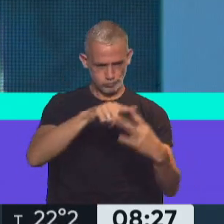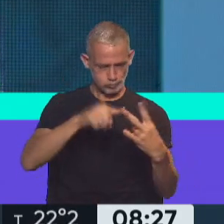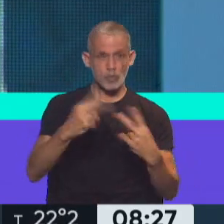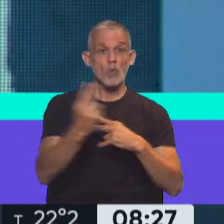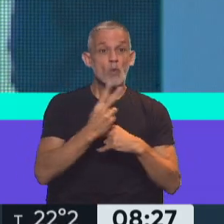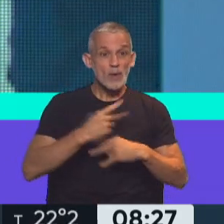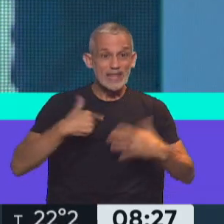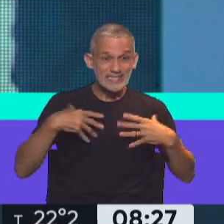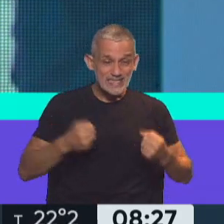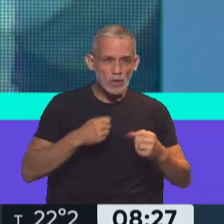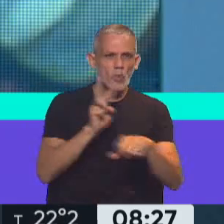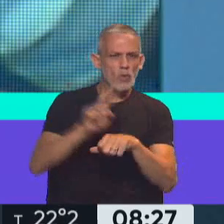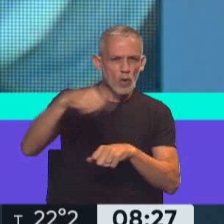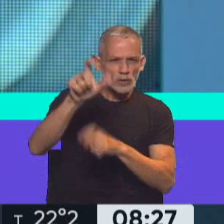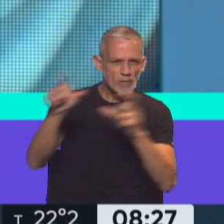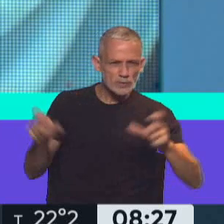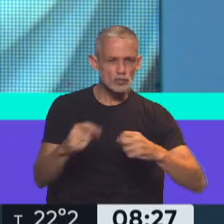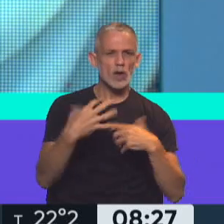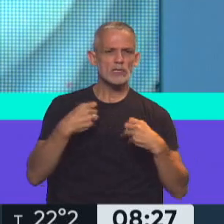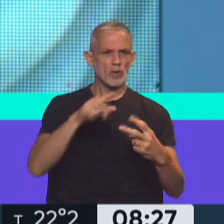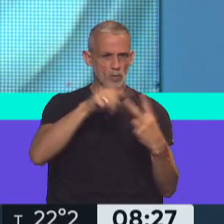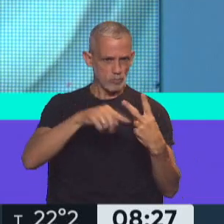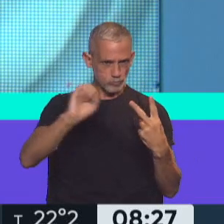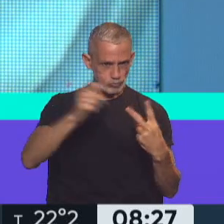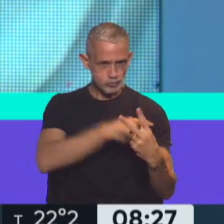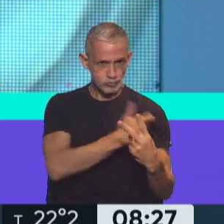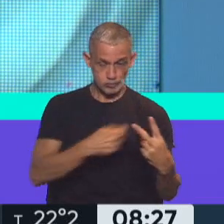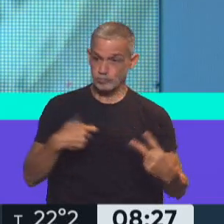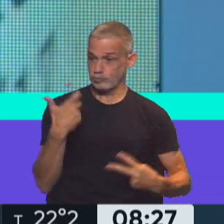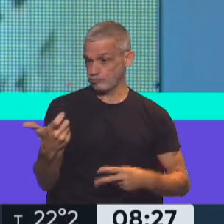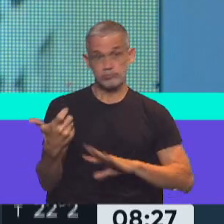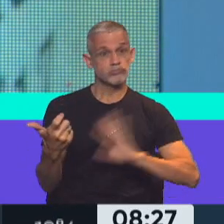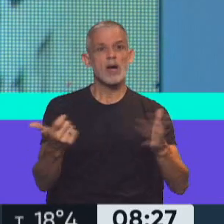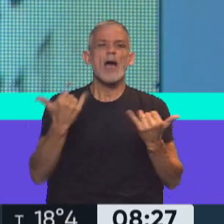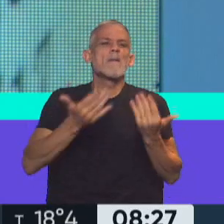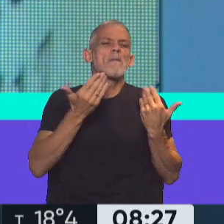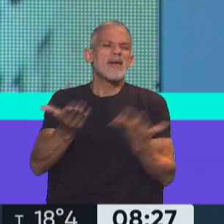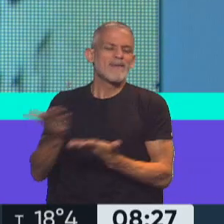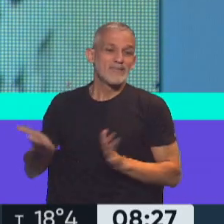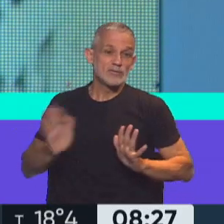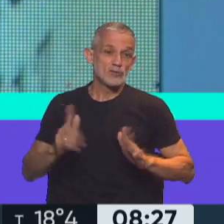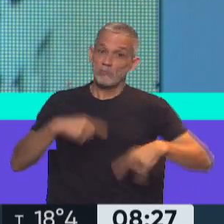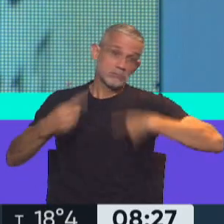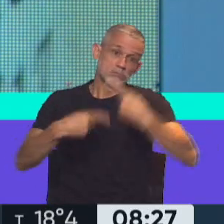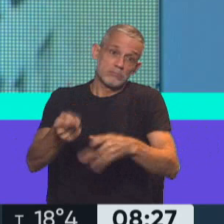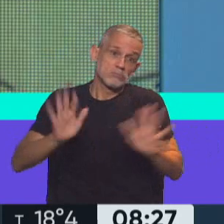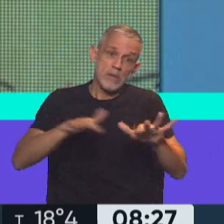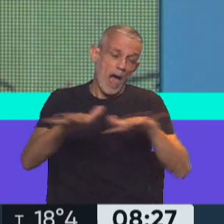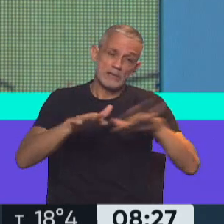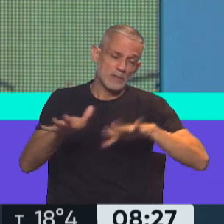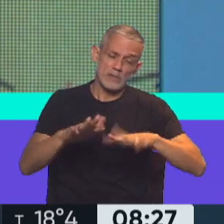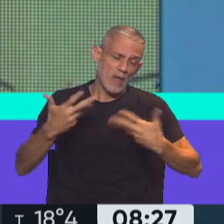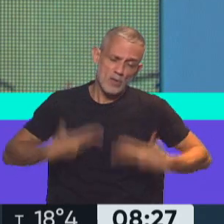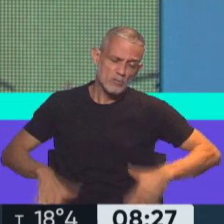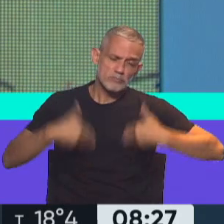cuidar su propia salud y la salud de quienes lo rodean se vacunaron, tienen que tener el beneficio de poder continuar con sus actividades. Y